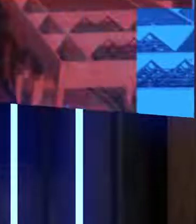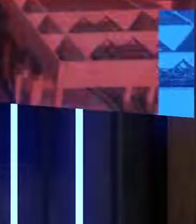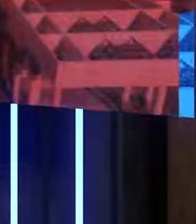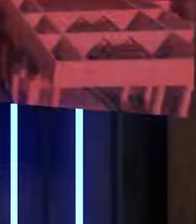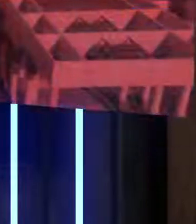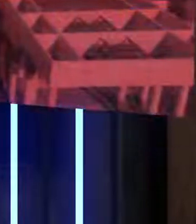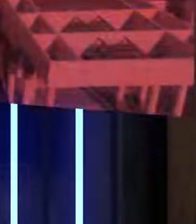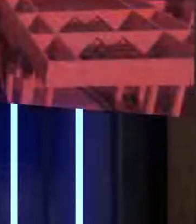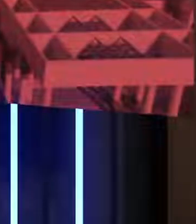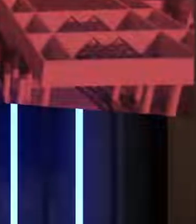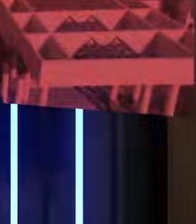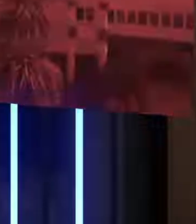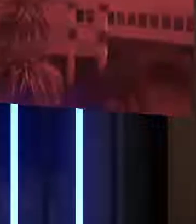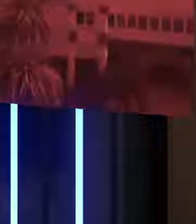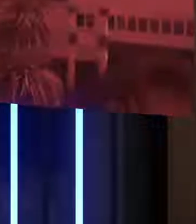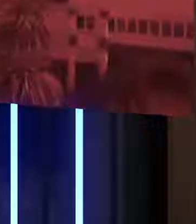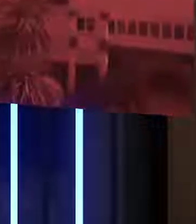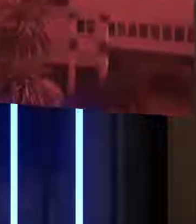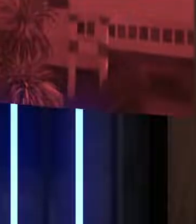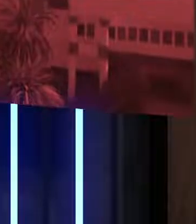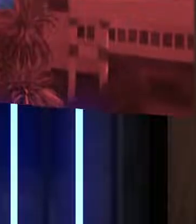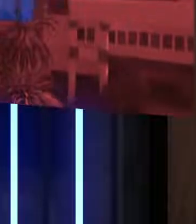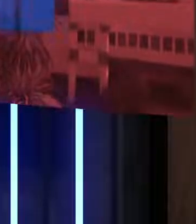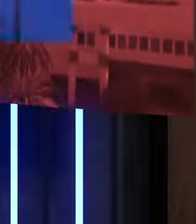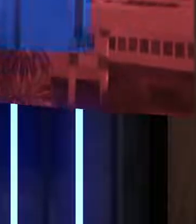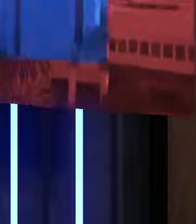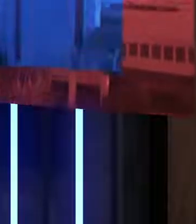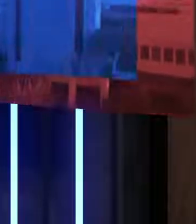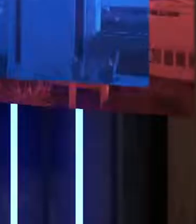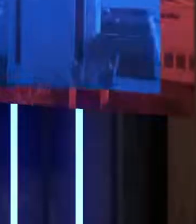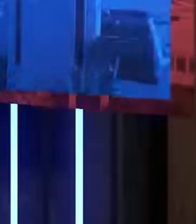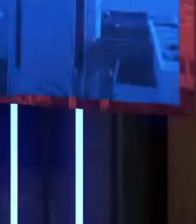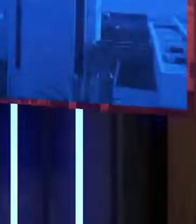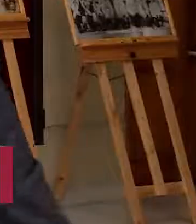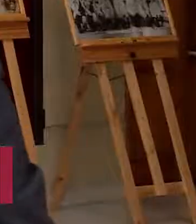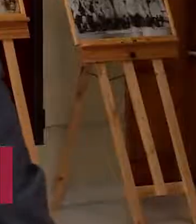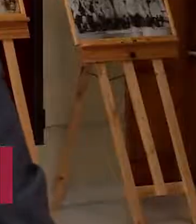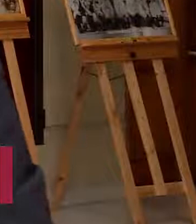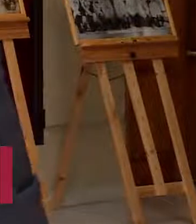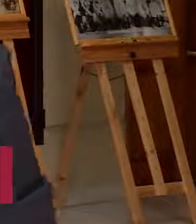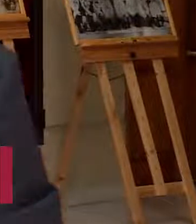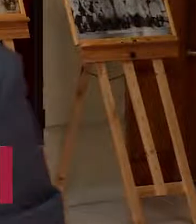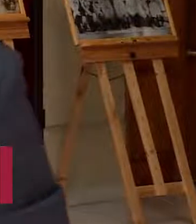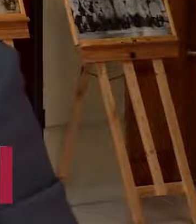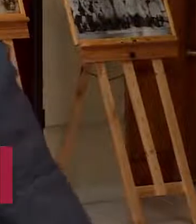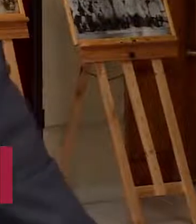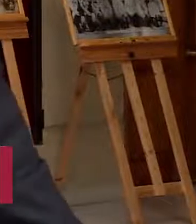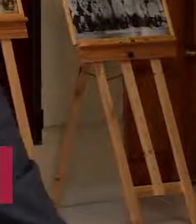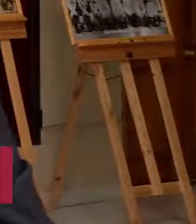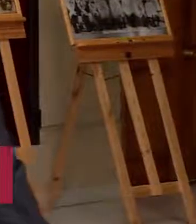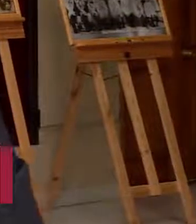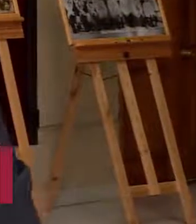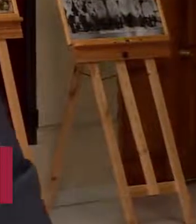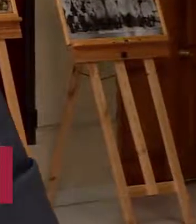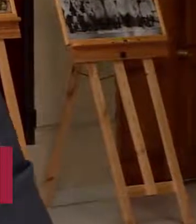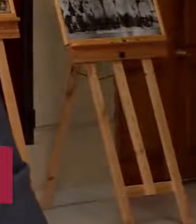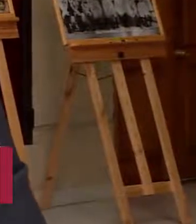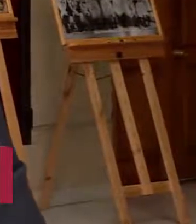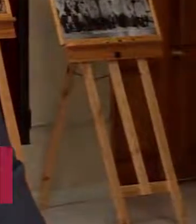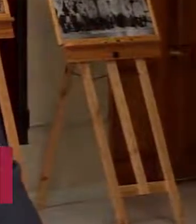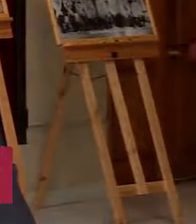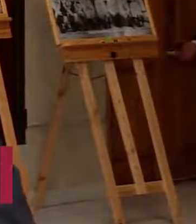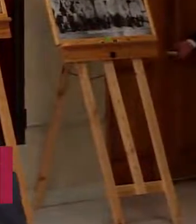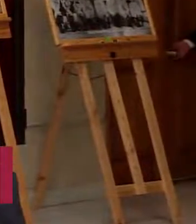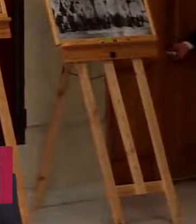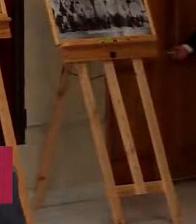la posibilidad del pago en 12 cuotas mensuales sin multas ni intereses. Salió de esta Cámara para ayudar a aquellos que